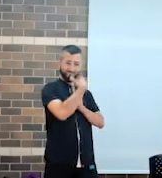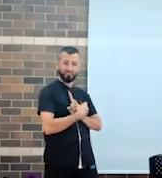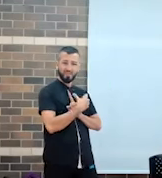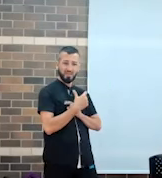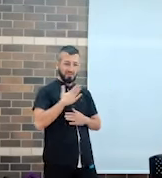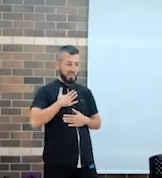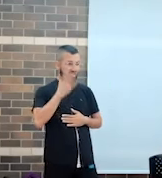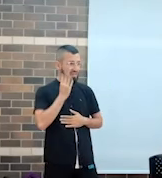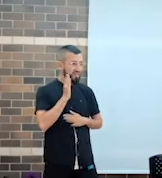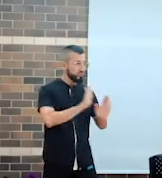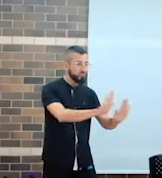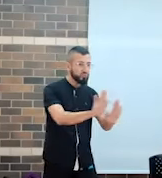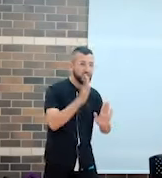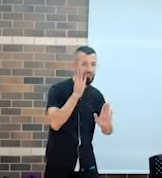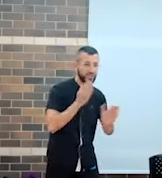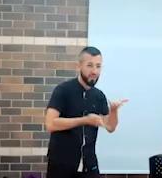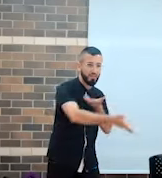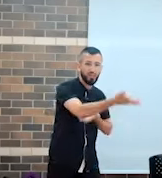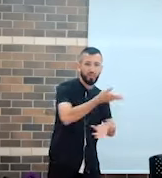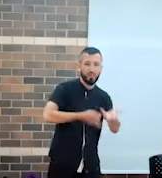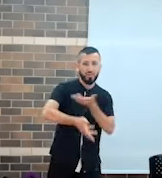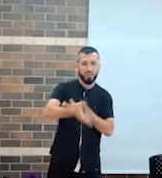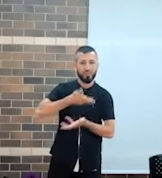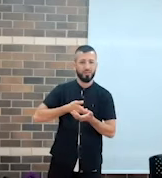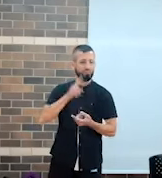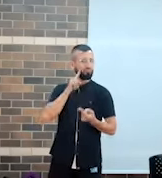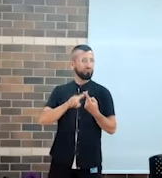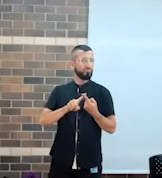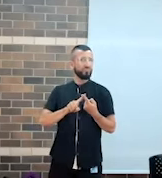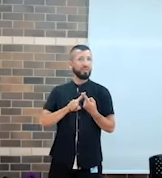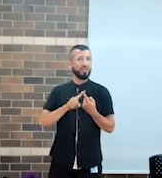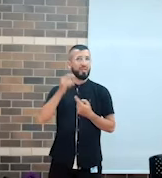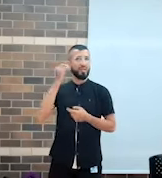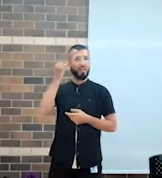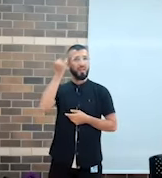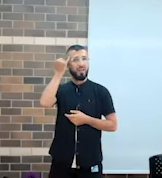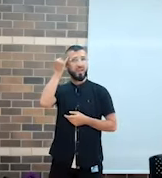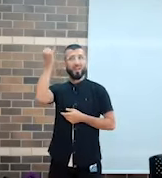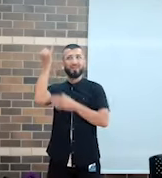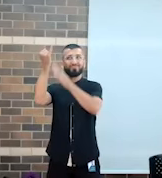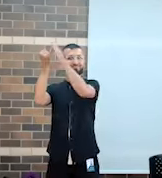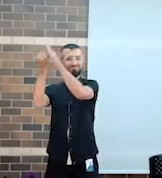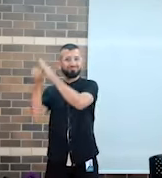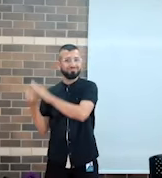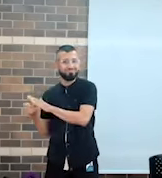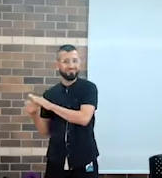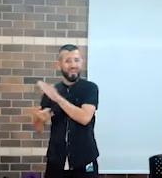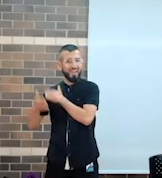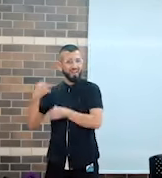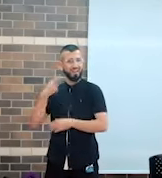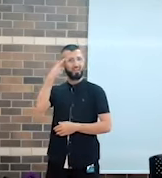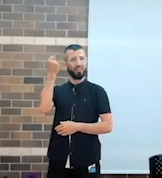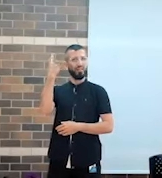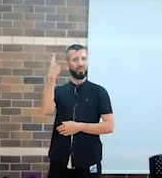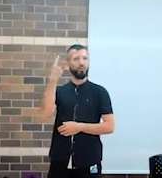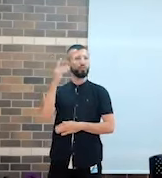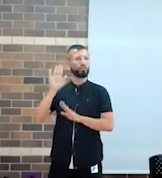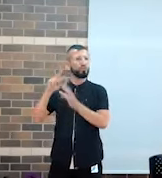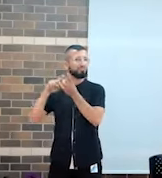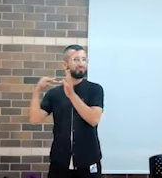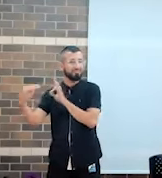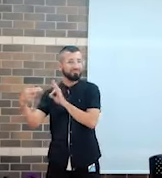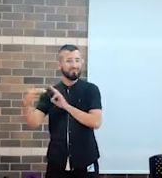experiencias, y eso ha permitido también como desmontar esa idea o esa comprensión que se tenía antes como más desde una perspectiva